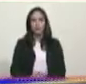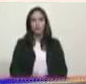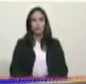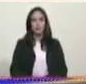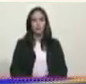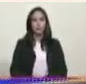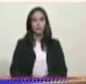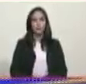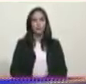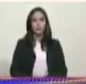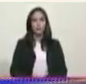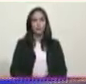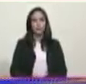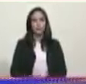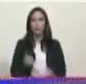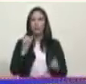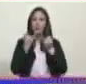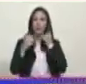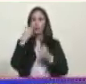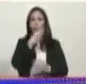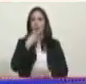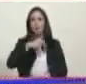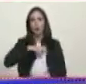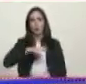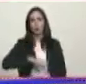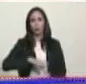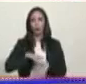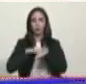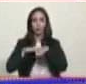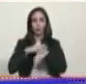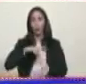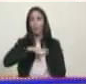¿Muito pequeño o poco pequeño? No mucho, no mucho. No mucho.